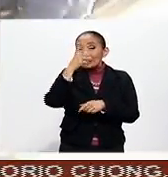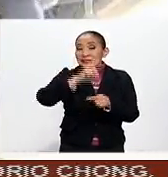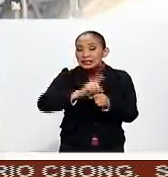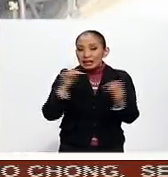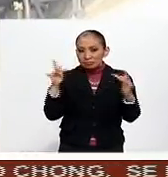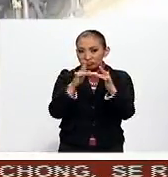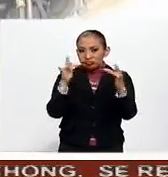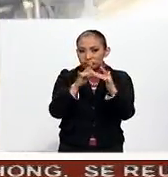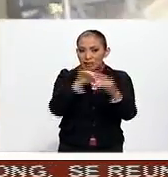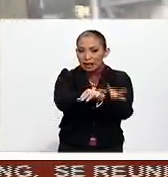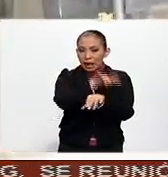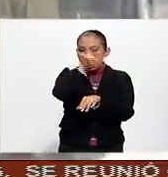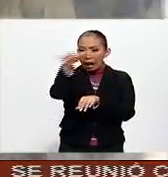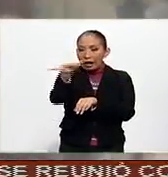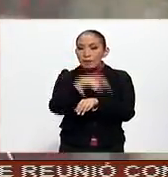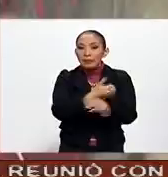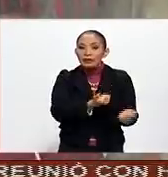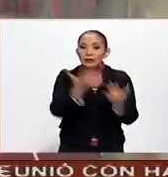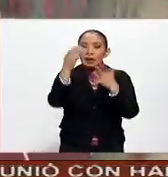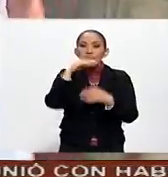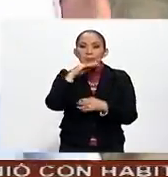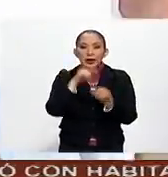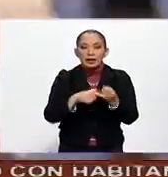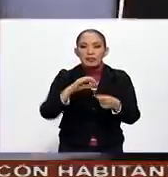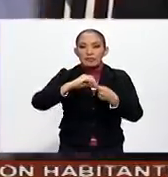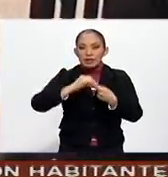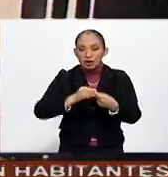puente aéreo para abastecer de maíz,